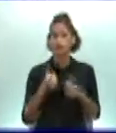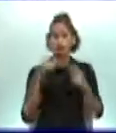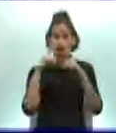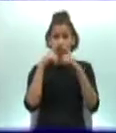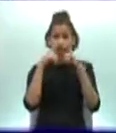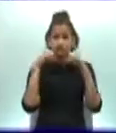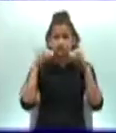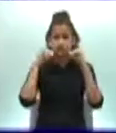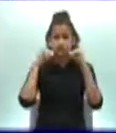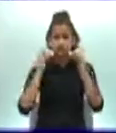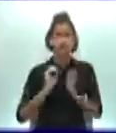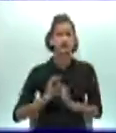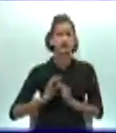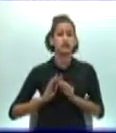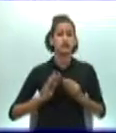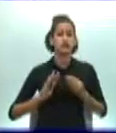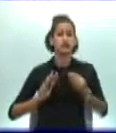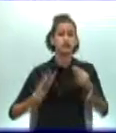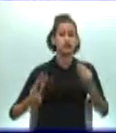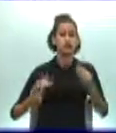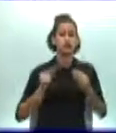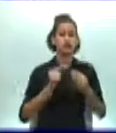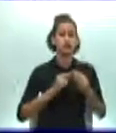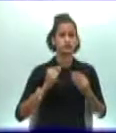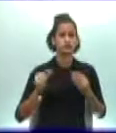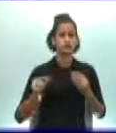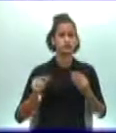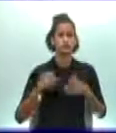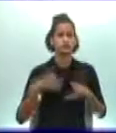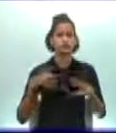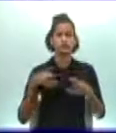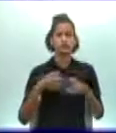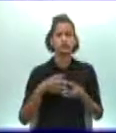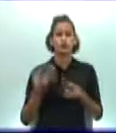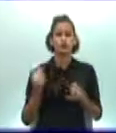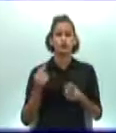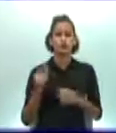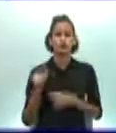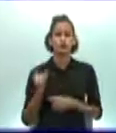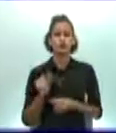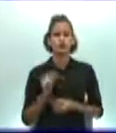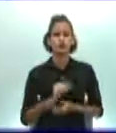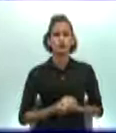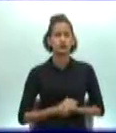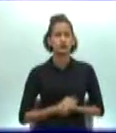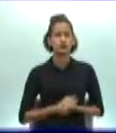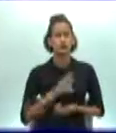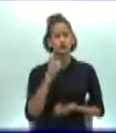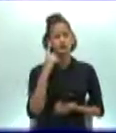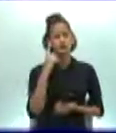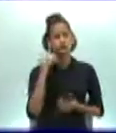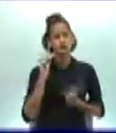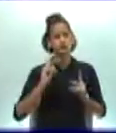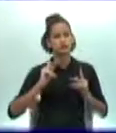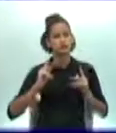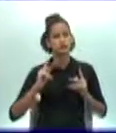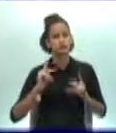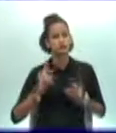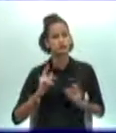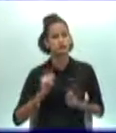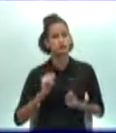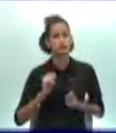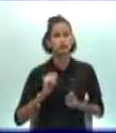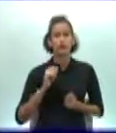mantenga el distanciamiento físico en los espacios públicos. Nosotros nos volveremos a encontrar muy pronto, por